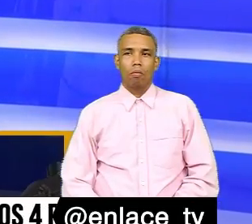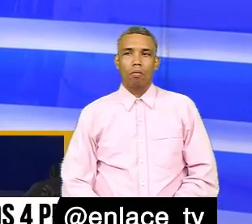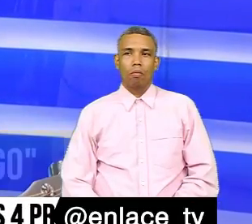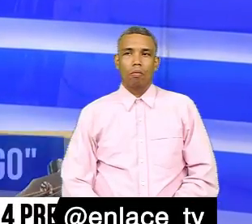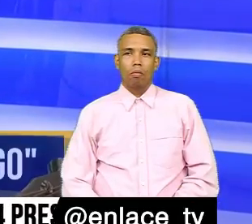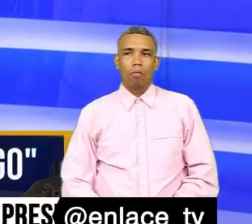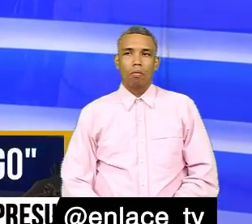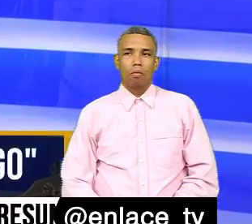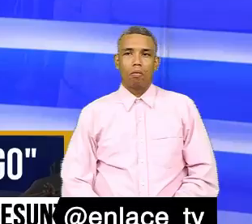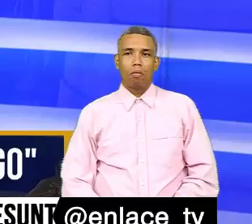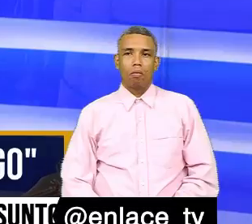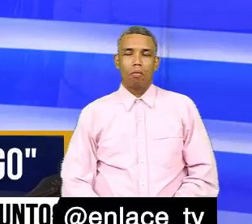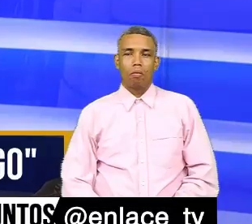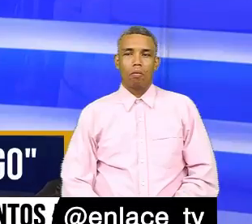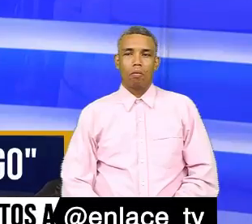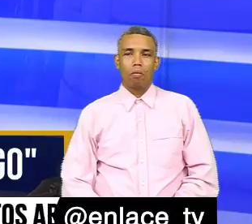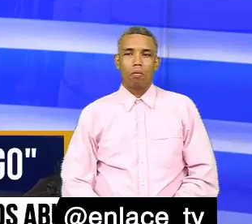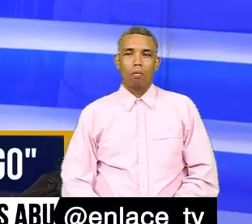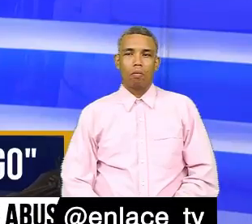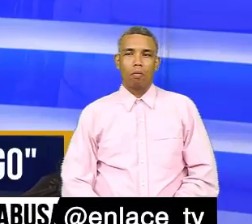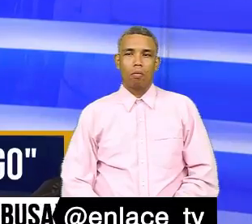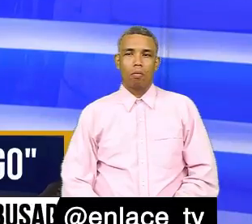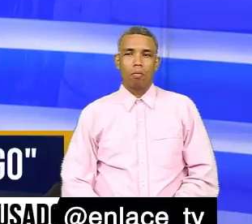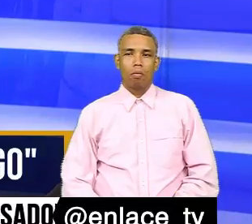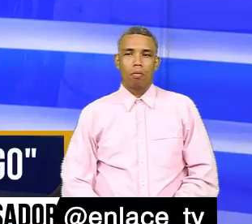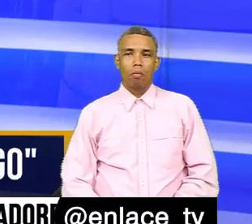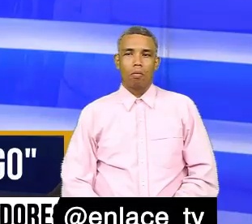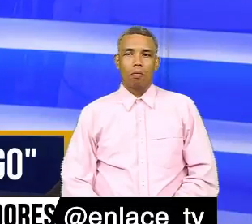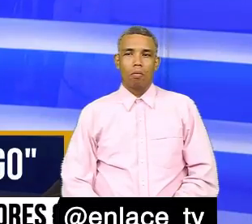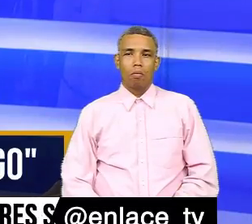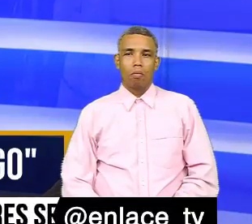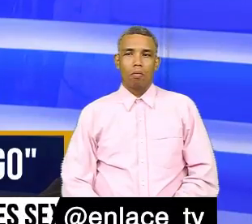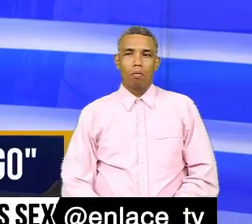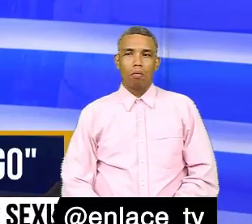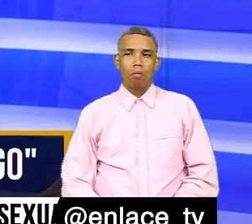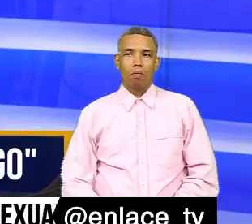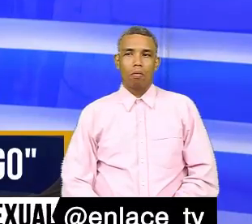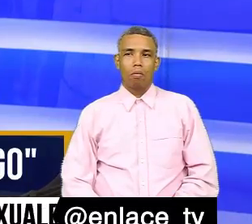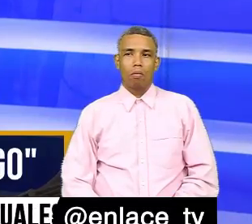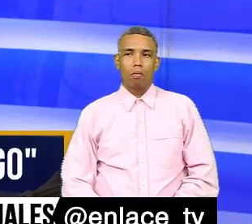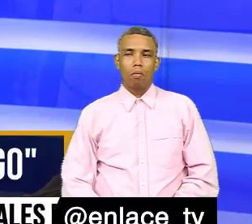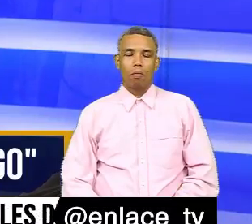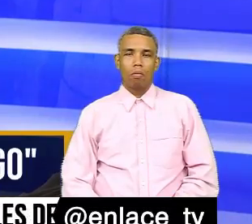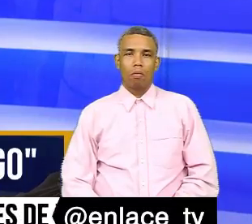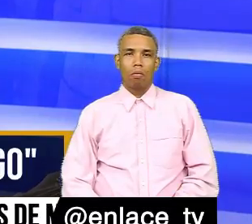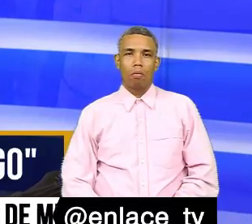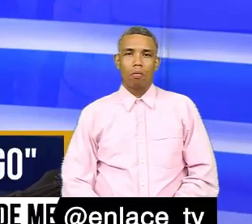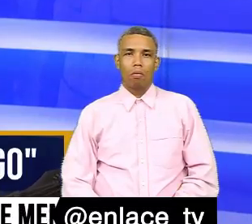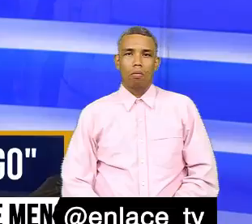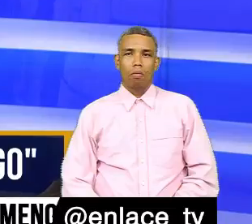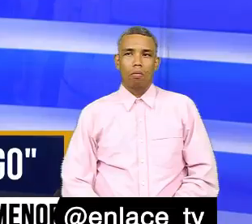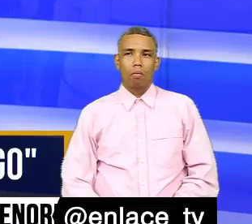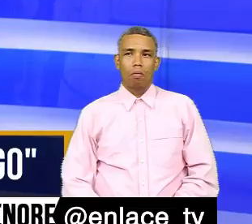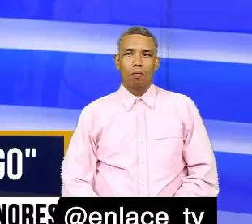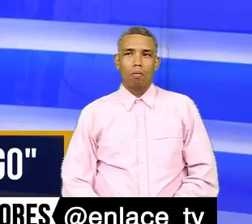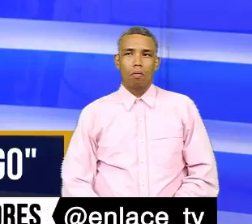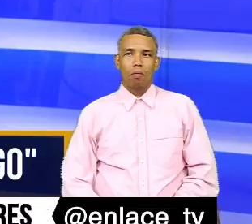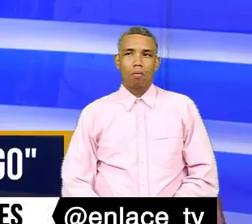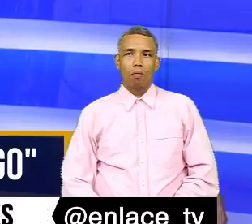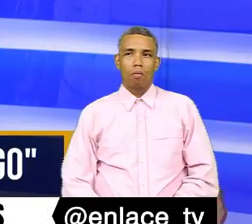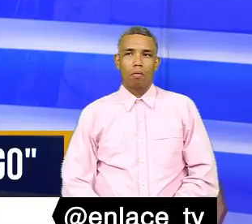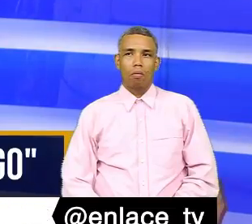Mañana despierto anidado en tu pecho. ¿Qué más yo puedo pedir?